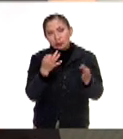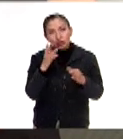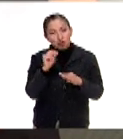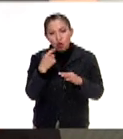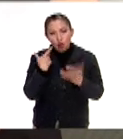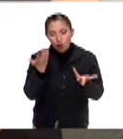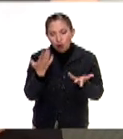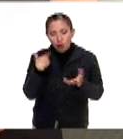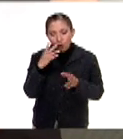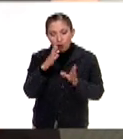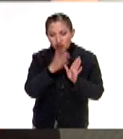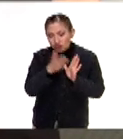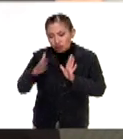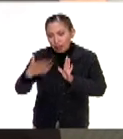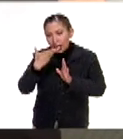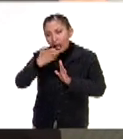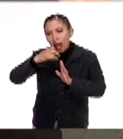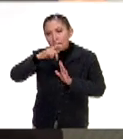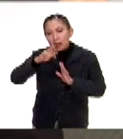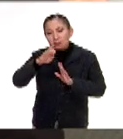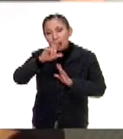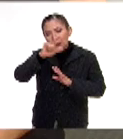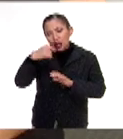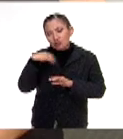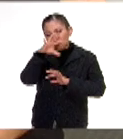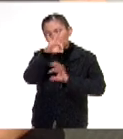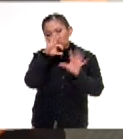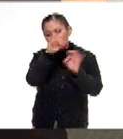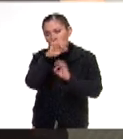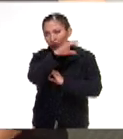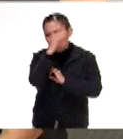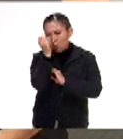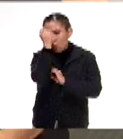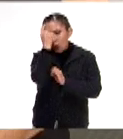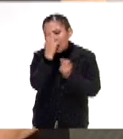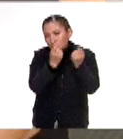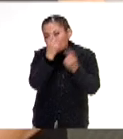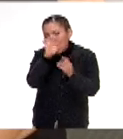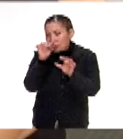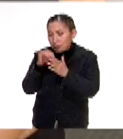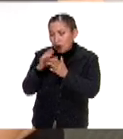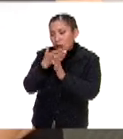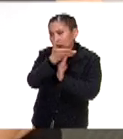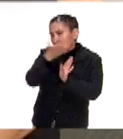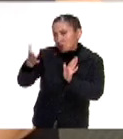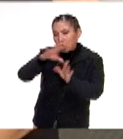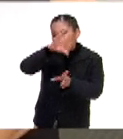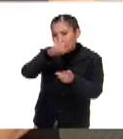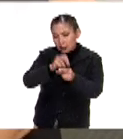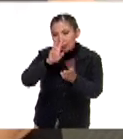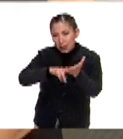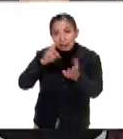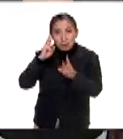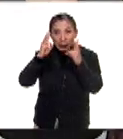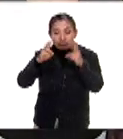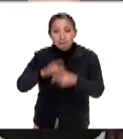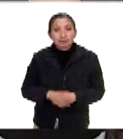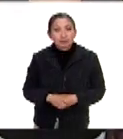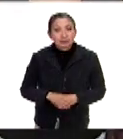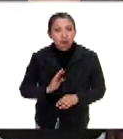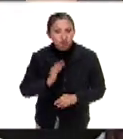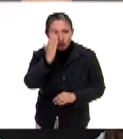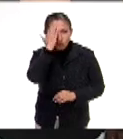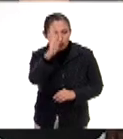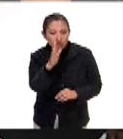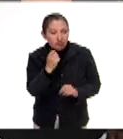no la serie completa, en Harper's Bazaar se publicó una selección de esas piezas, pero aquí tenemos la serie completa y sí creo que vale la pena verla. Pues no se